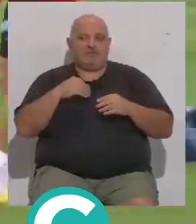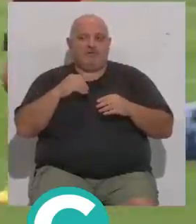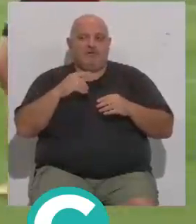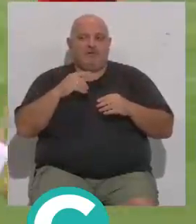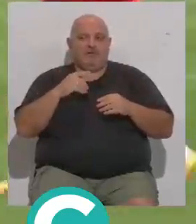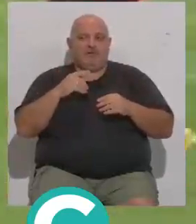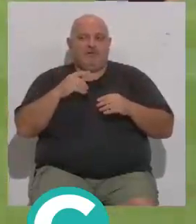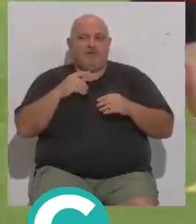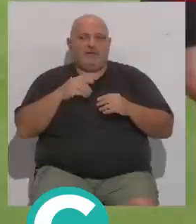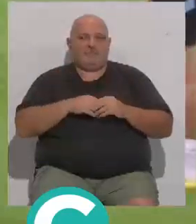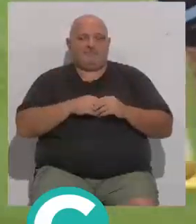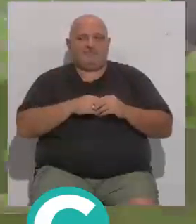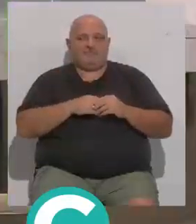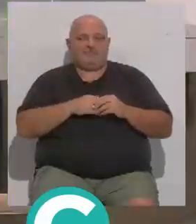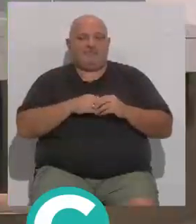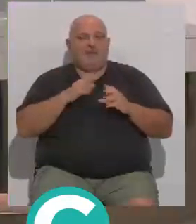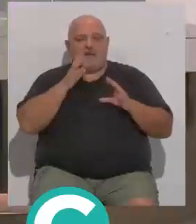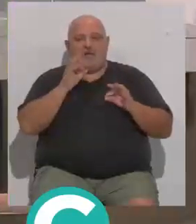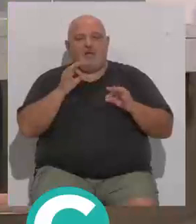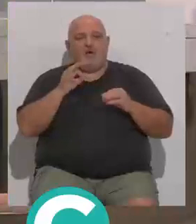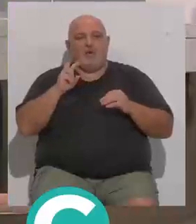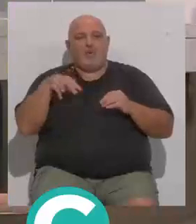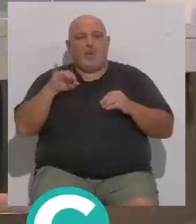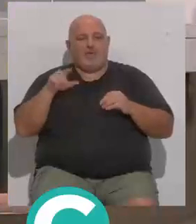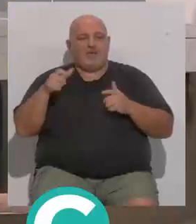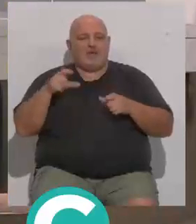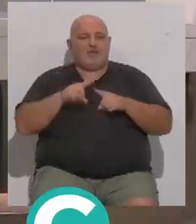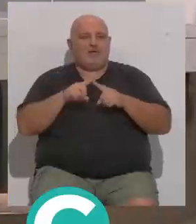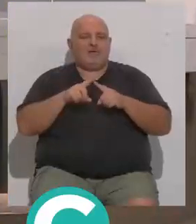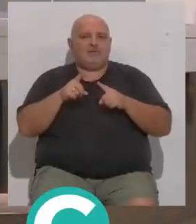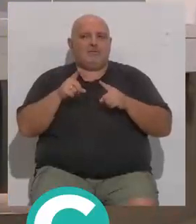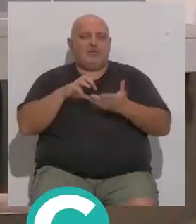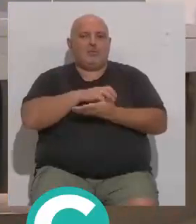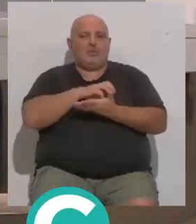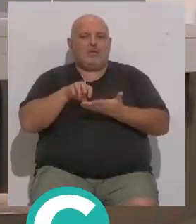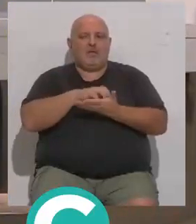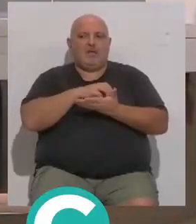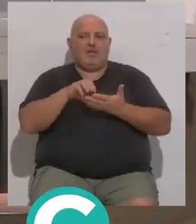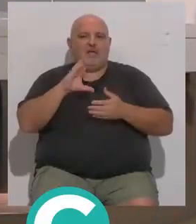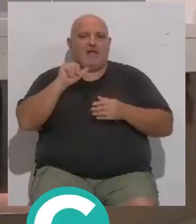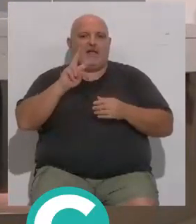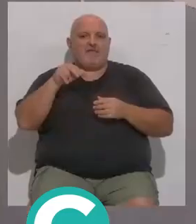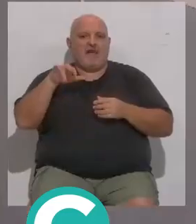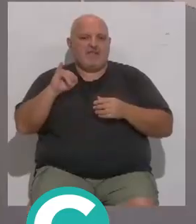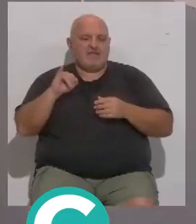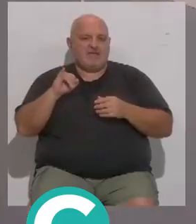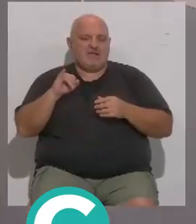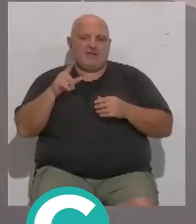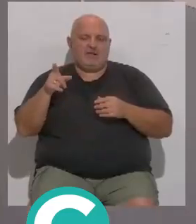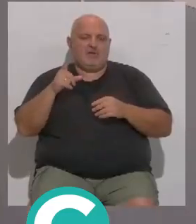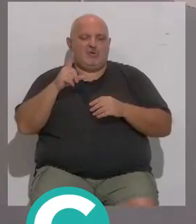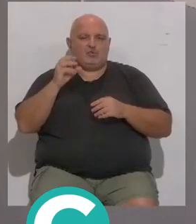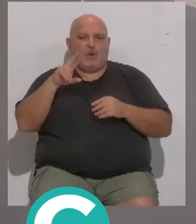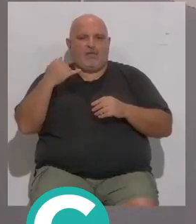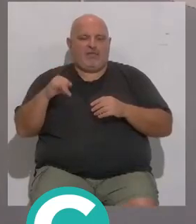Decíamos que ahora Uruguay está en duda con el tema de Cavani. Luis Suárez es un fijo en la